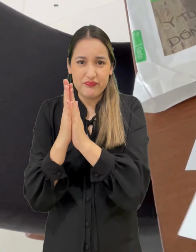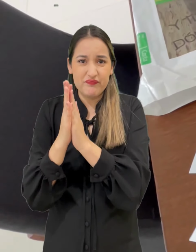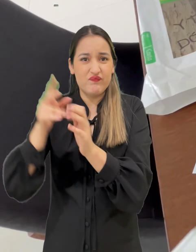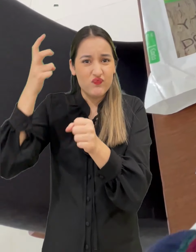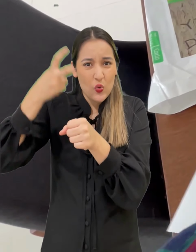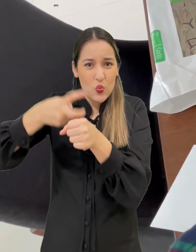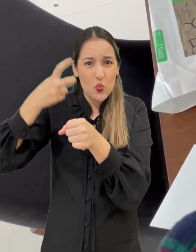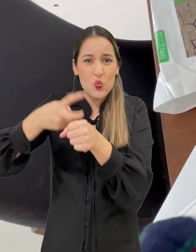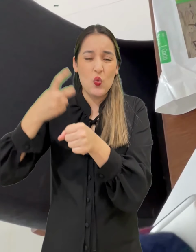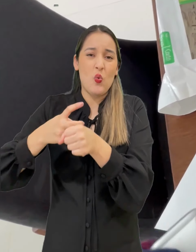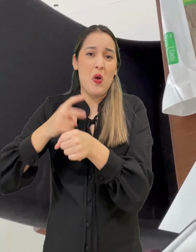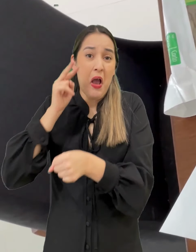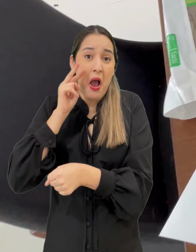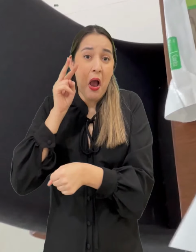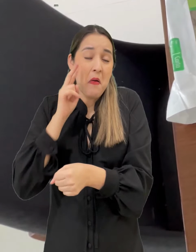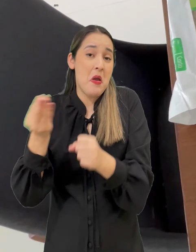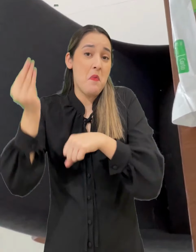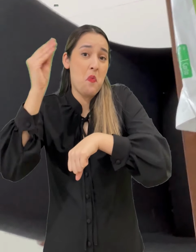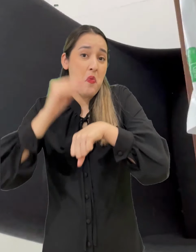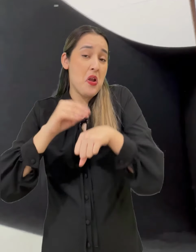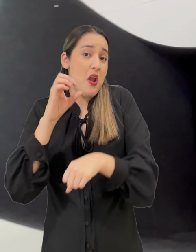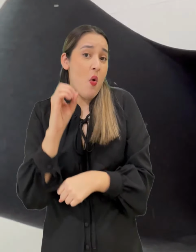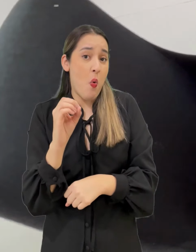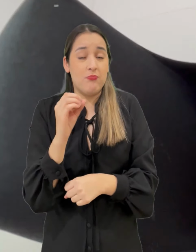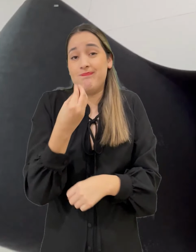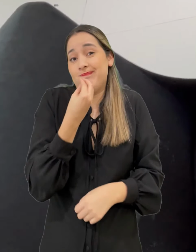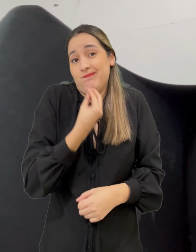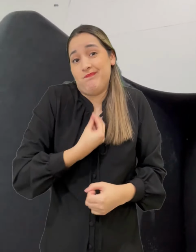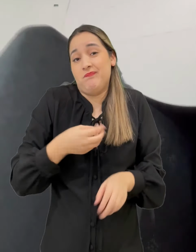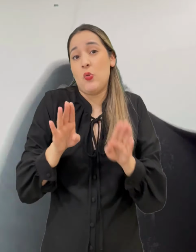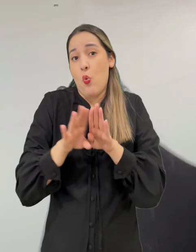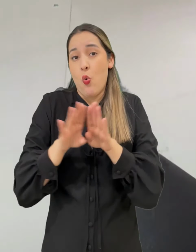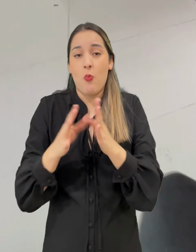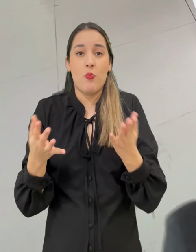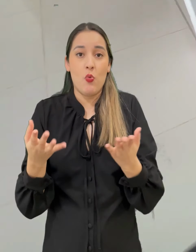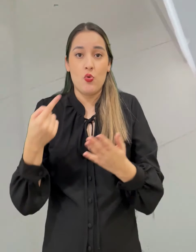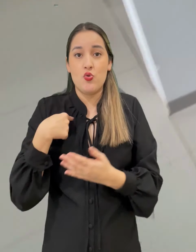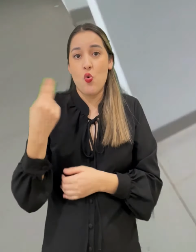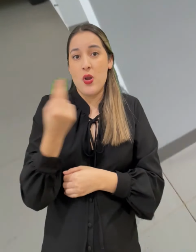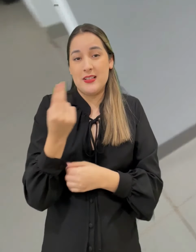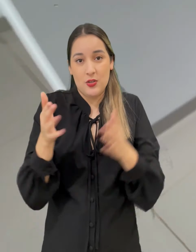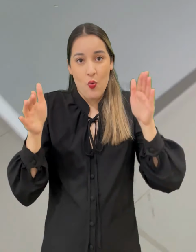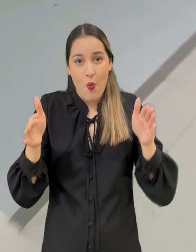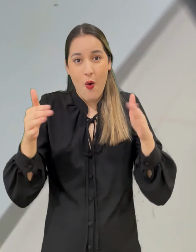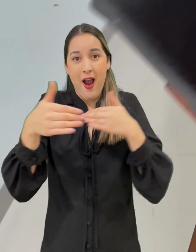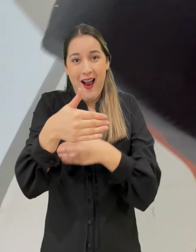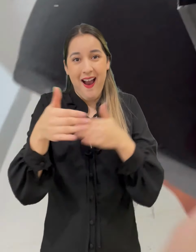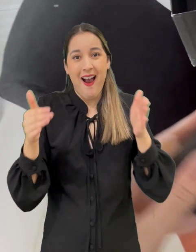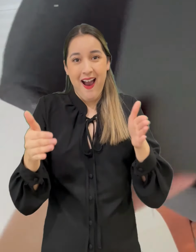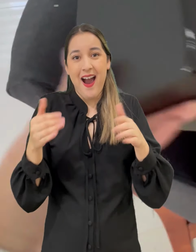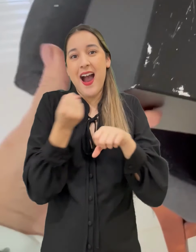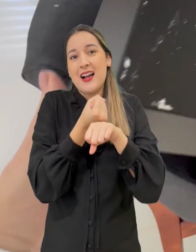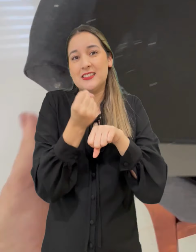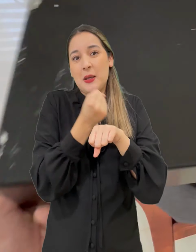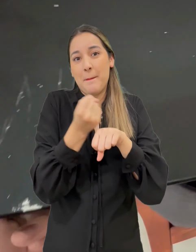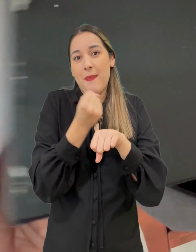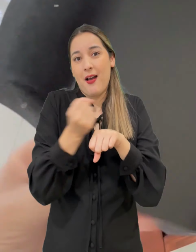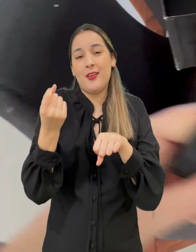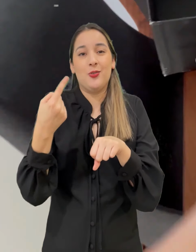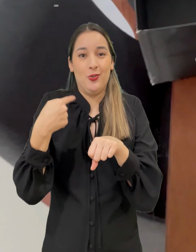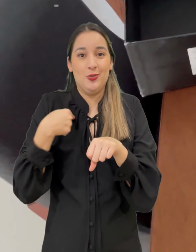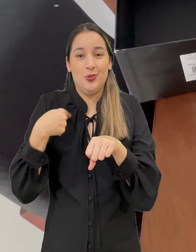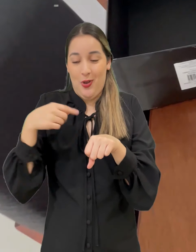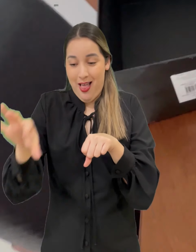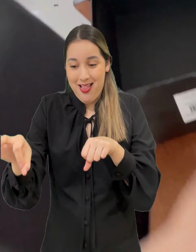si ahorita consigo cartón si no pues así ni modo necesito unas cajas también de zapatos conseguí estas porque no son de